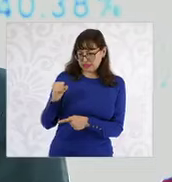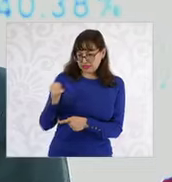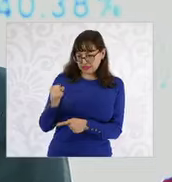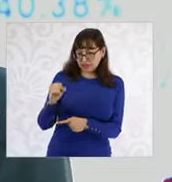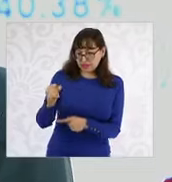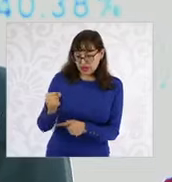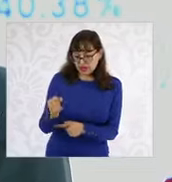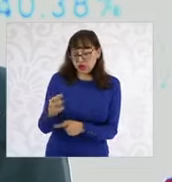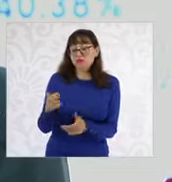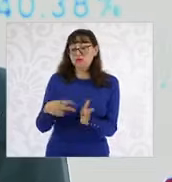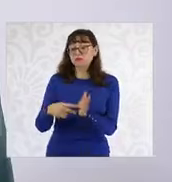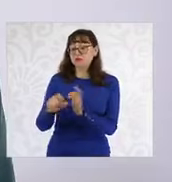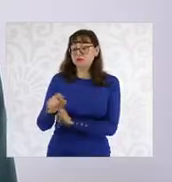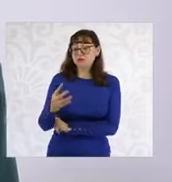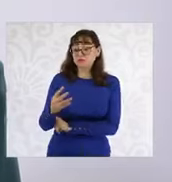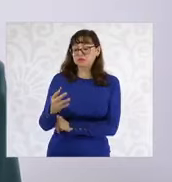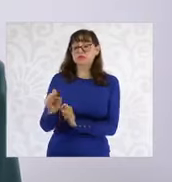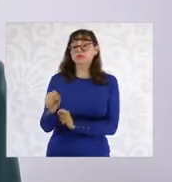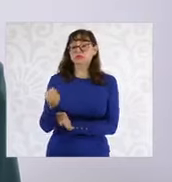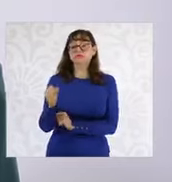registrados, con un promedio de